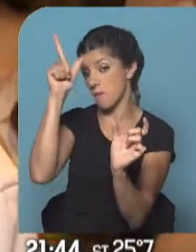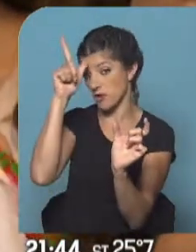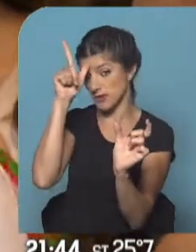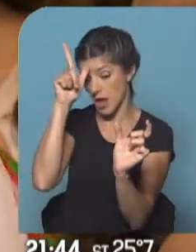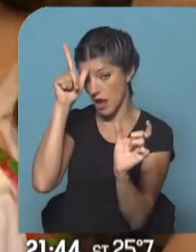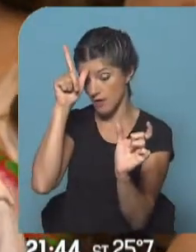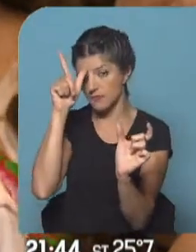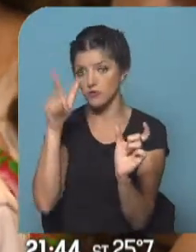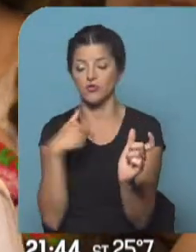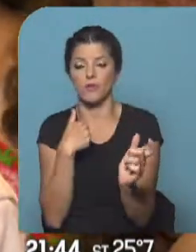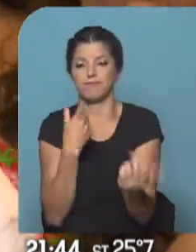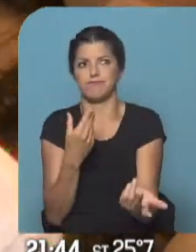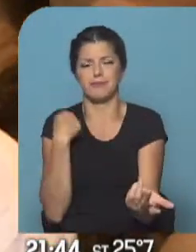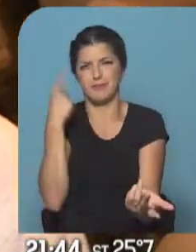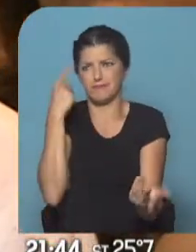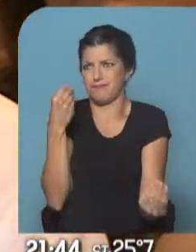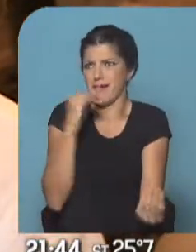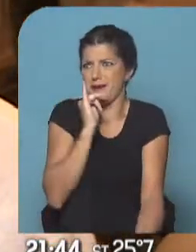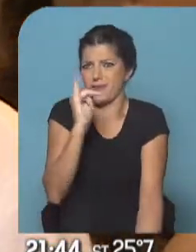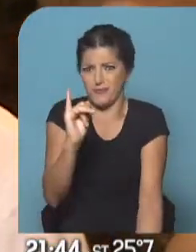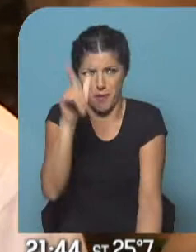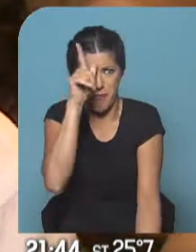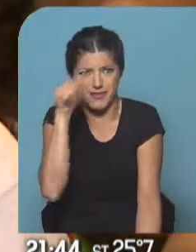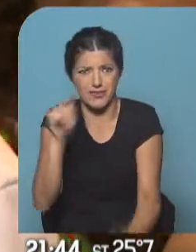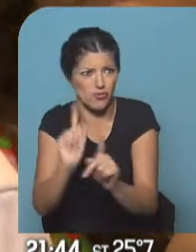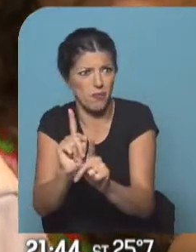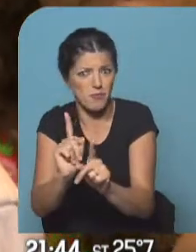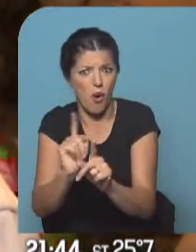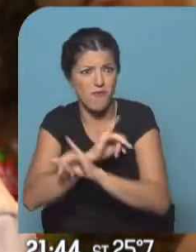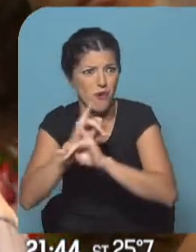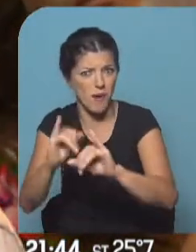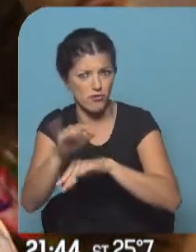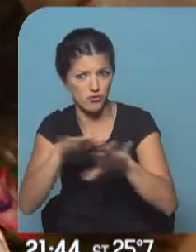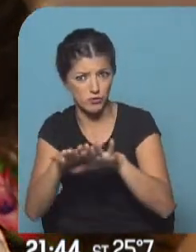no tenía sentido, digamos. Así que antes de irse me dijeron eso.